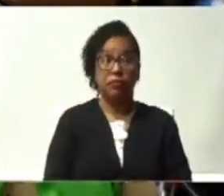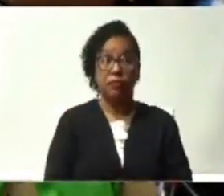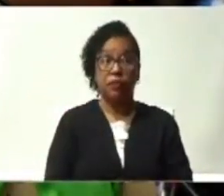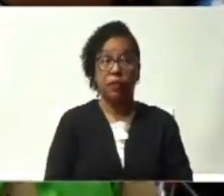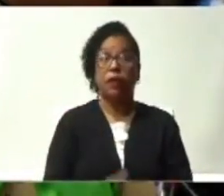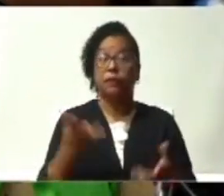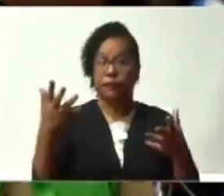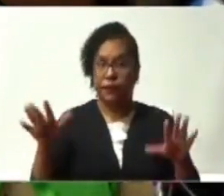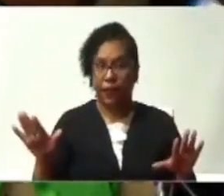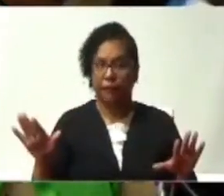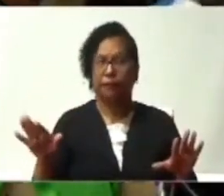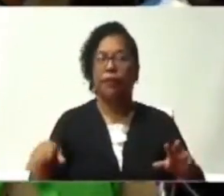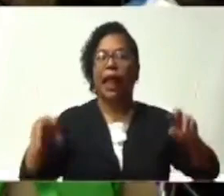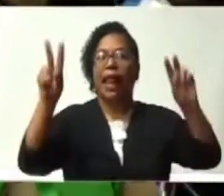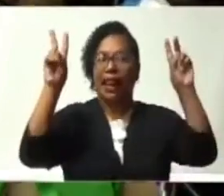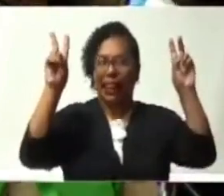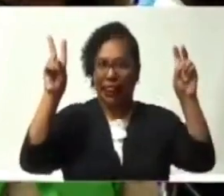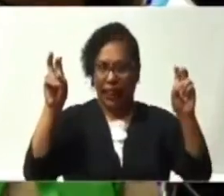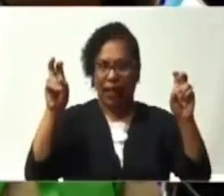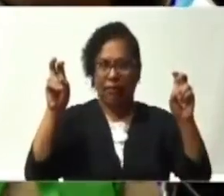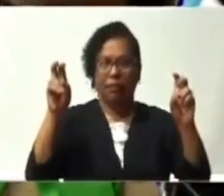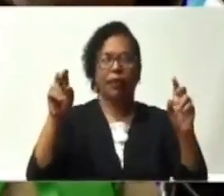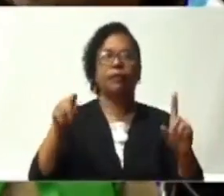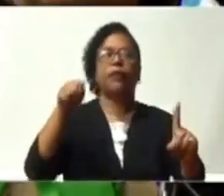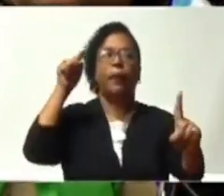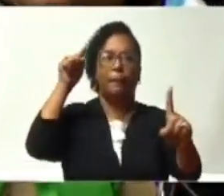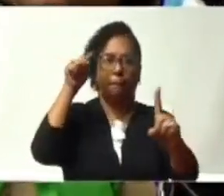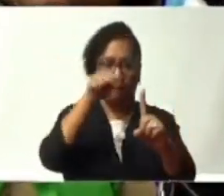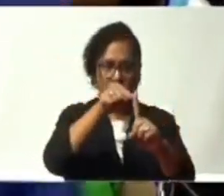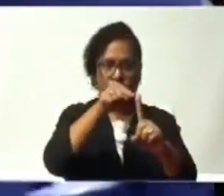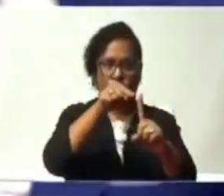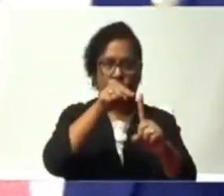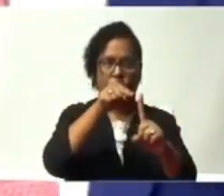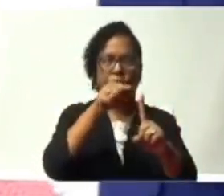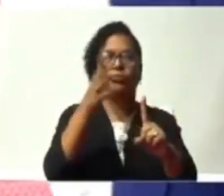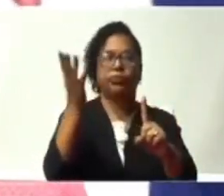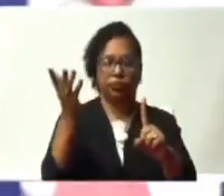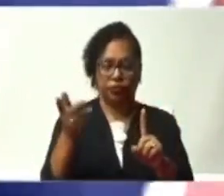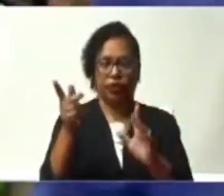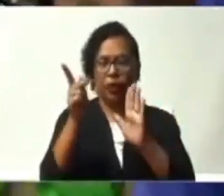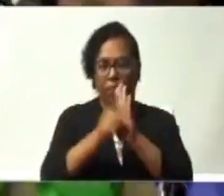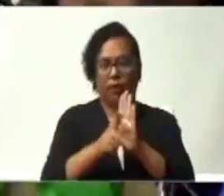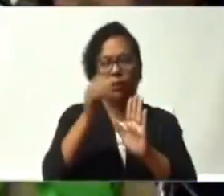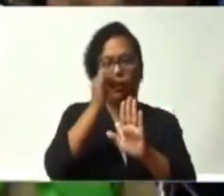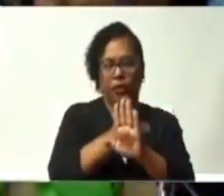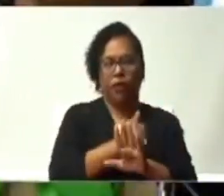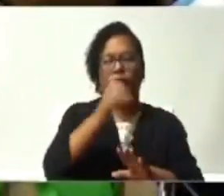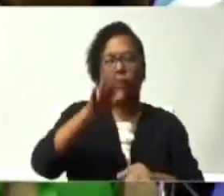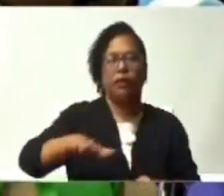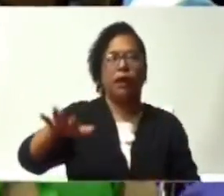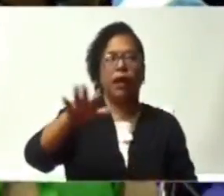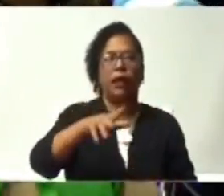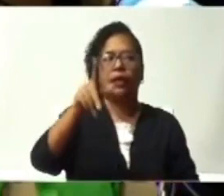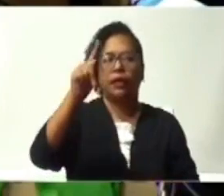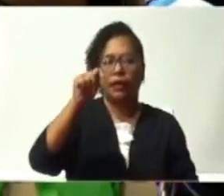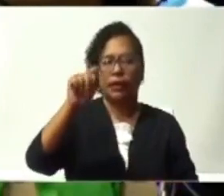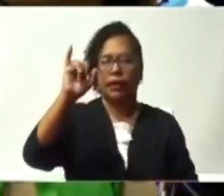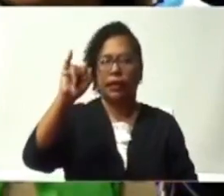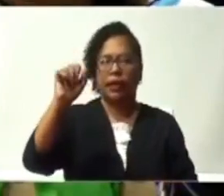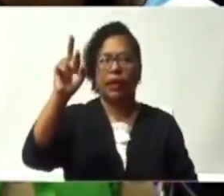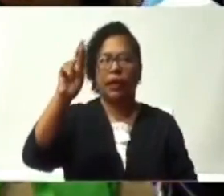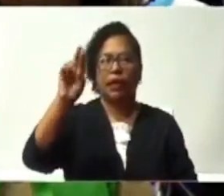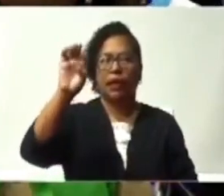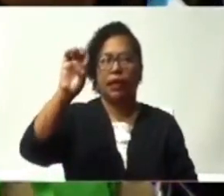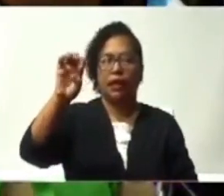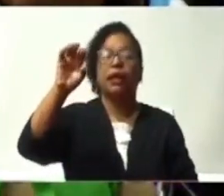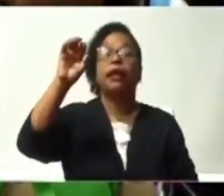Concluido ese tema, presidente, yo paso al tema que nos ocupa, que es el de Tireo. Y de verdad que quiero felicitar